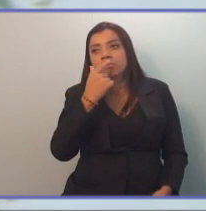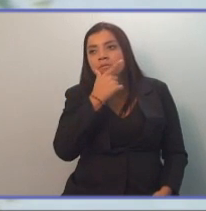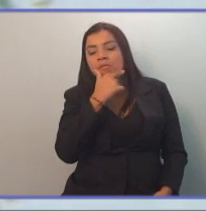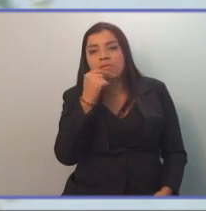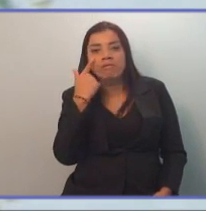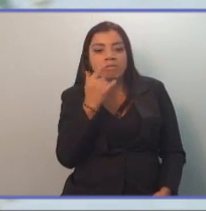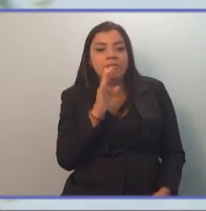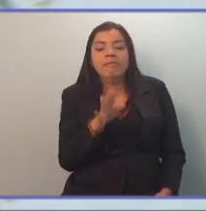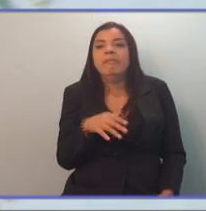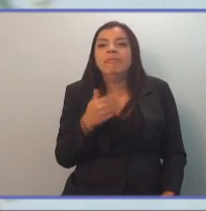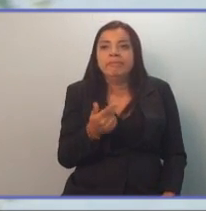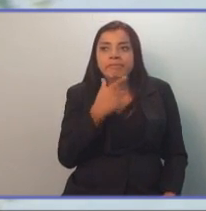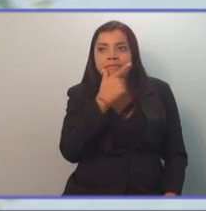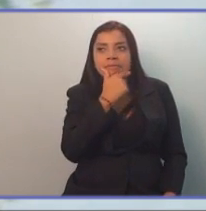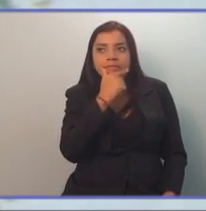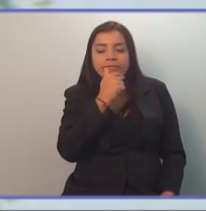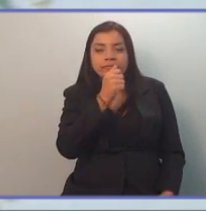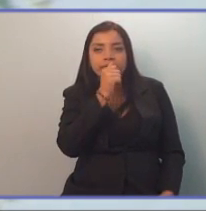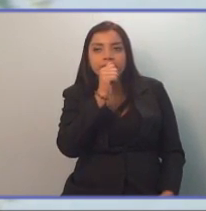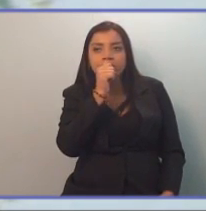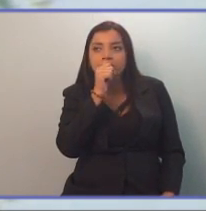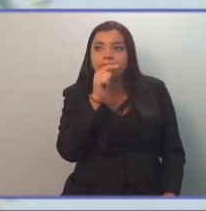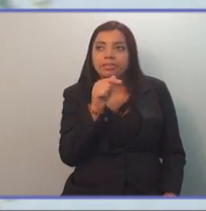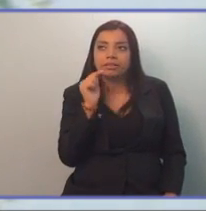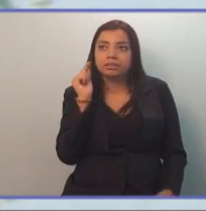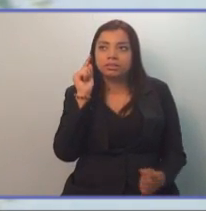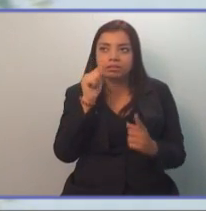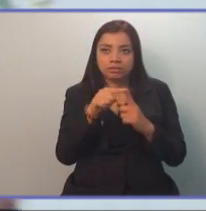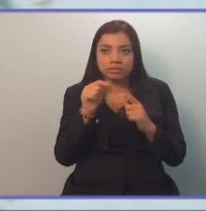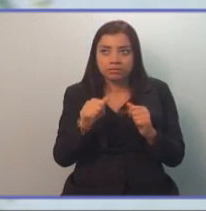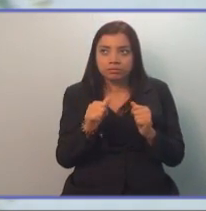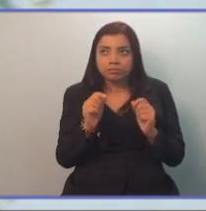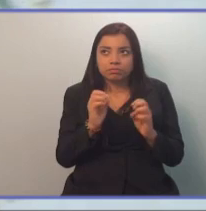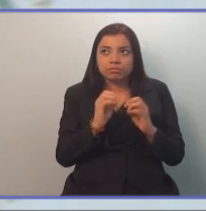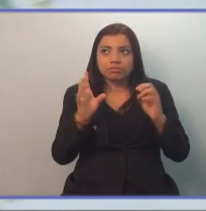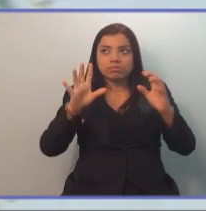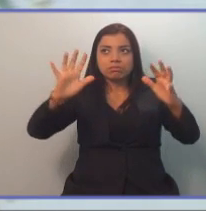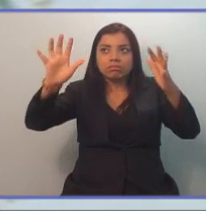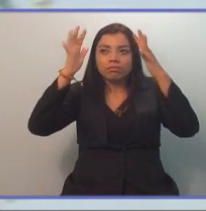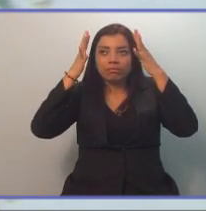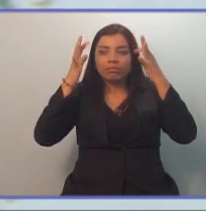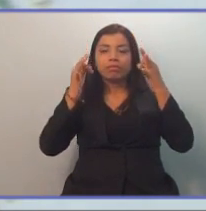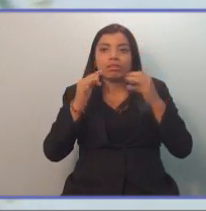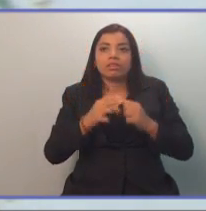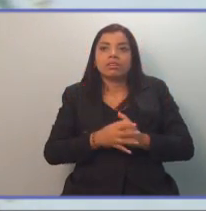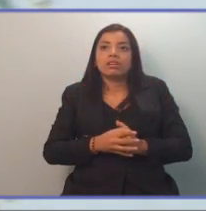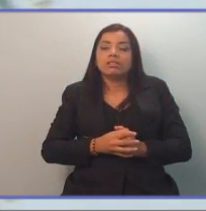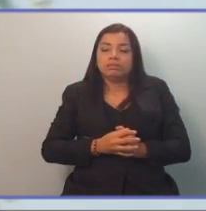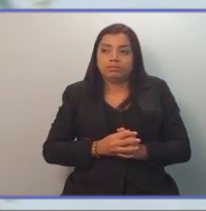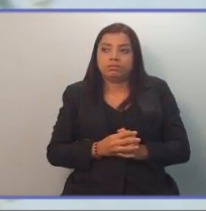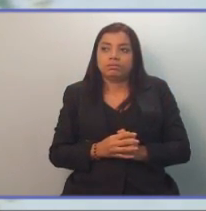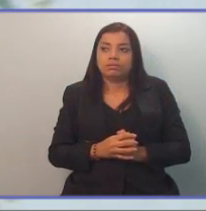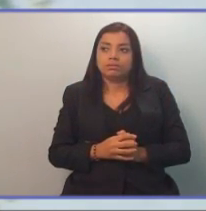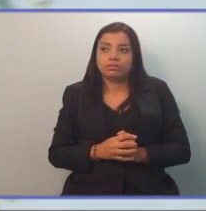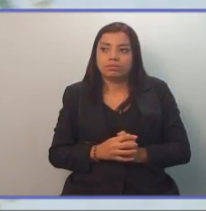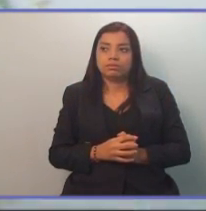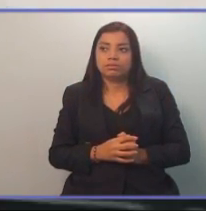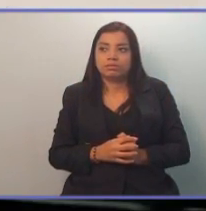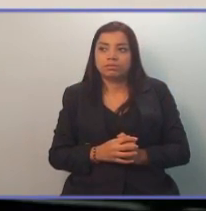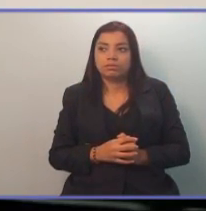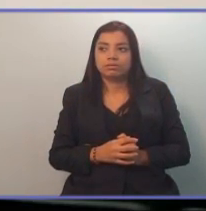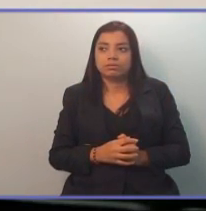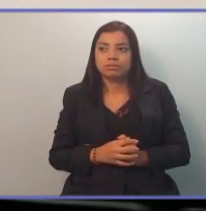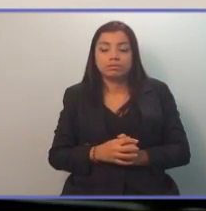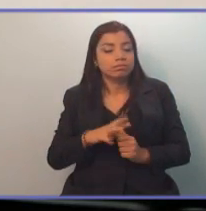no preservar la información hasta en tanto no hay una decisión definitiva? Me